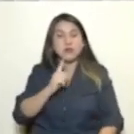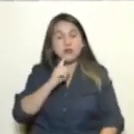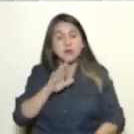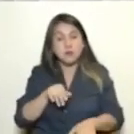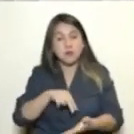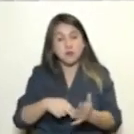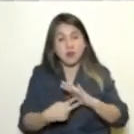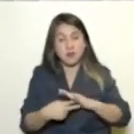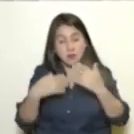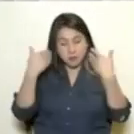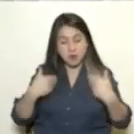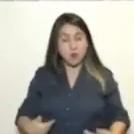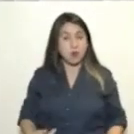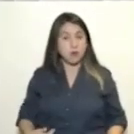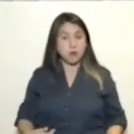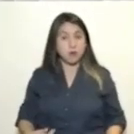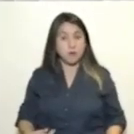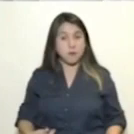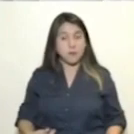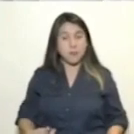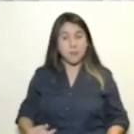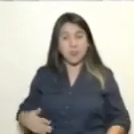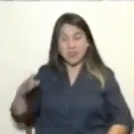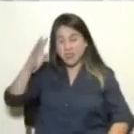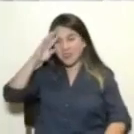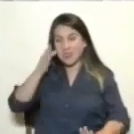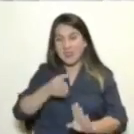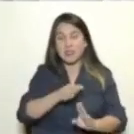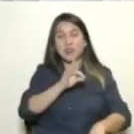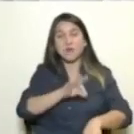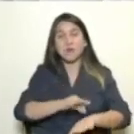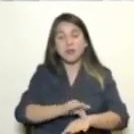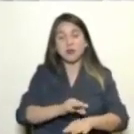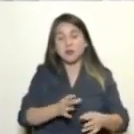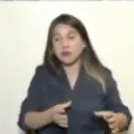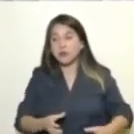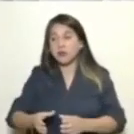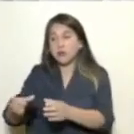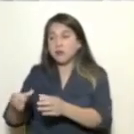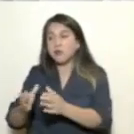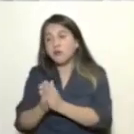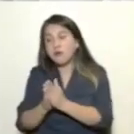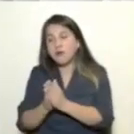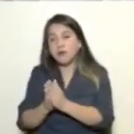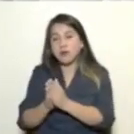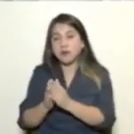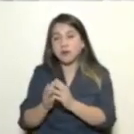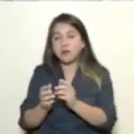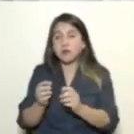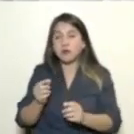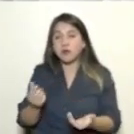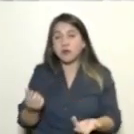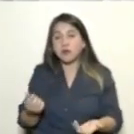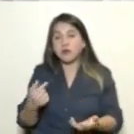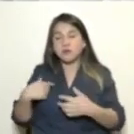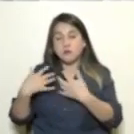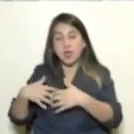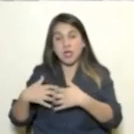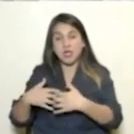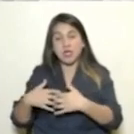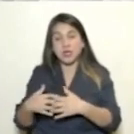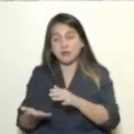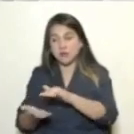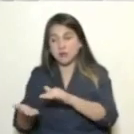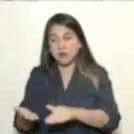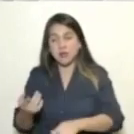tiene usted en su cuerpo, y van directo al médico suyo que lo está viendo para que le haga los ajustes necesarios en su maquinaria,